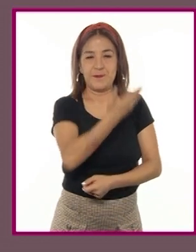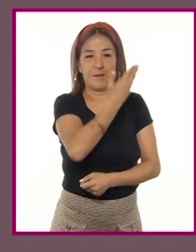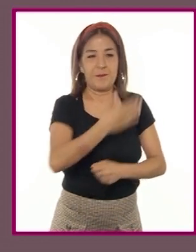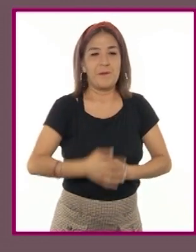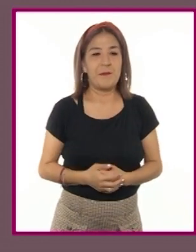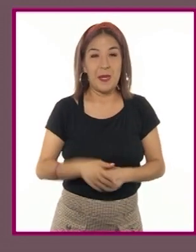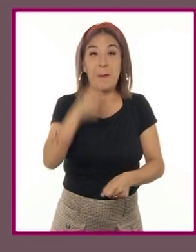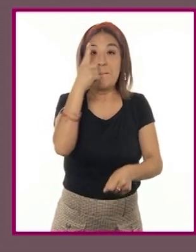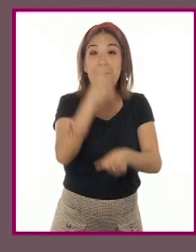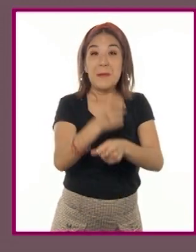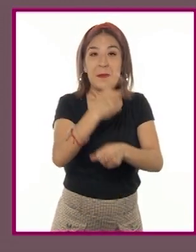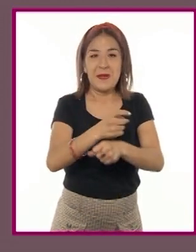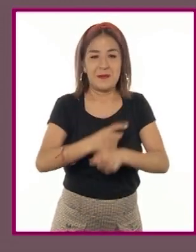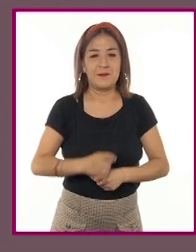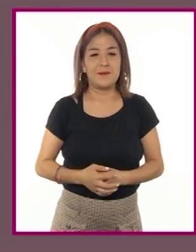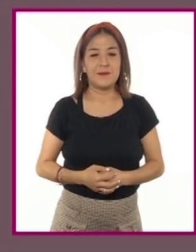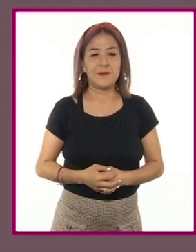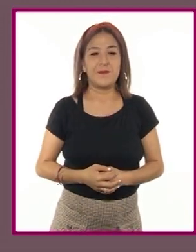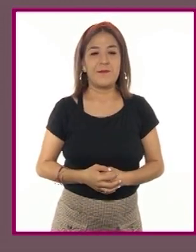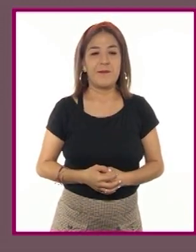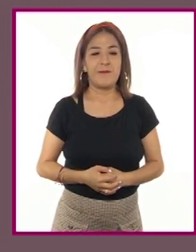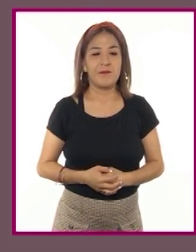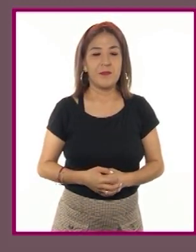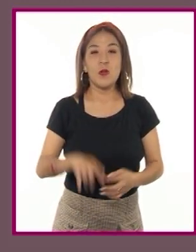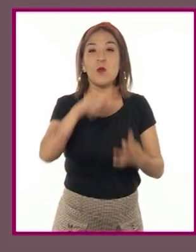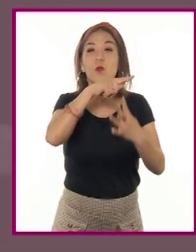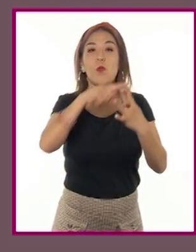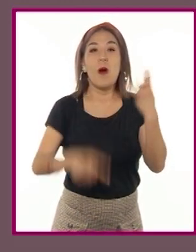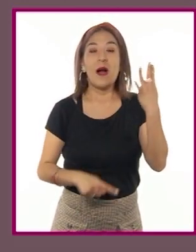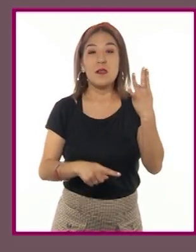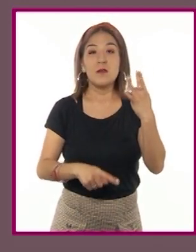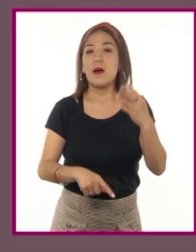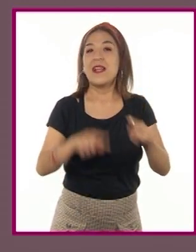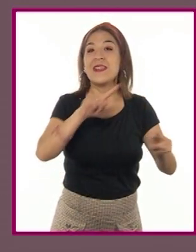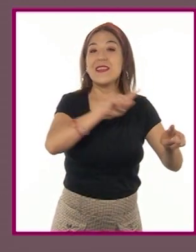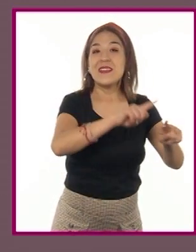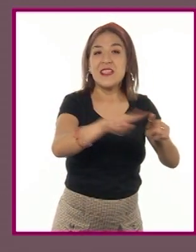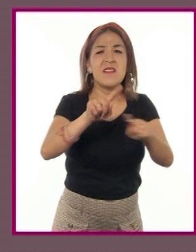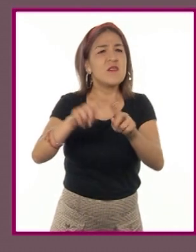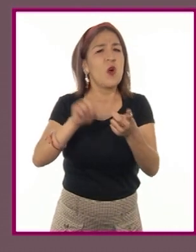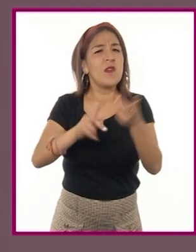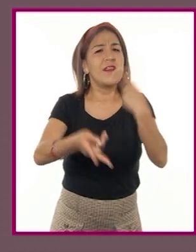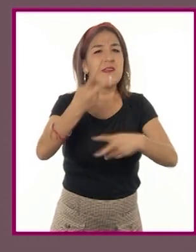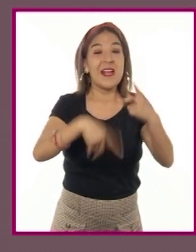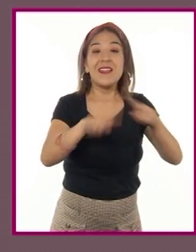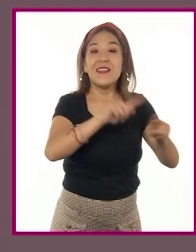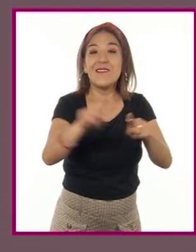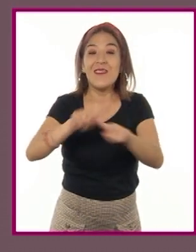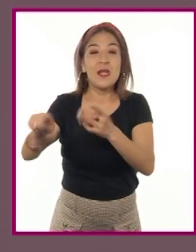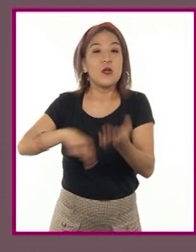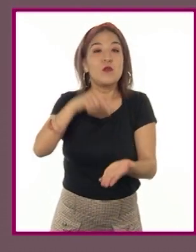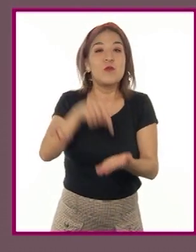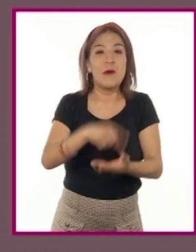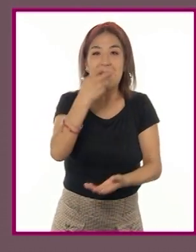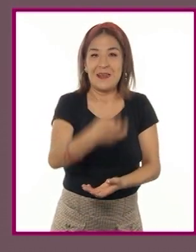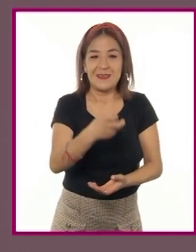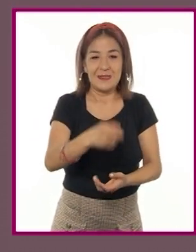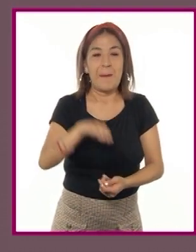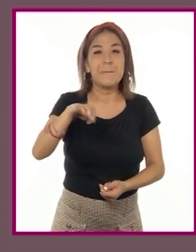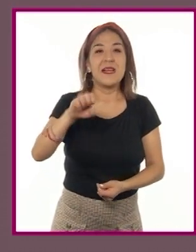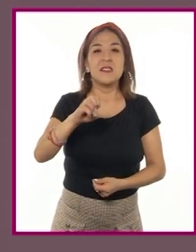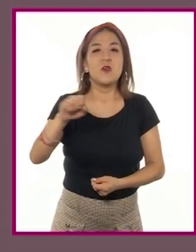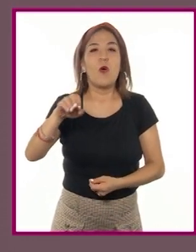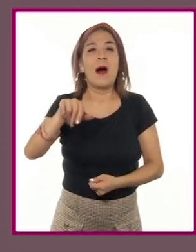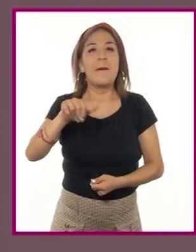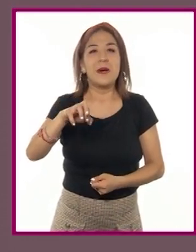Primero, los 4 provienen de distintas regiones de Mesoamérica. El mito de los aztecas procede de la